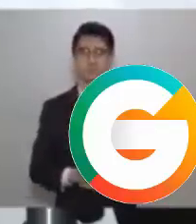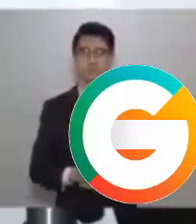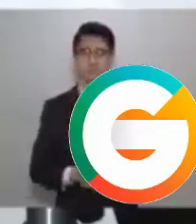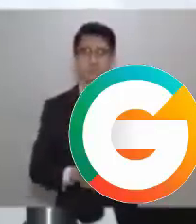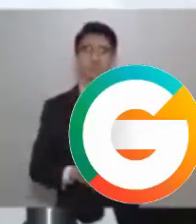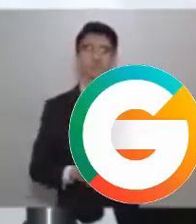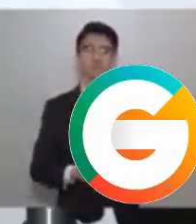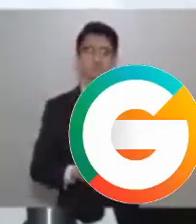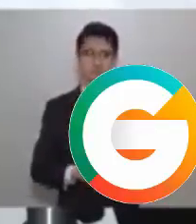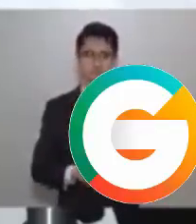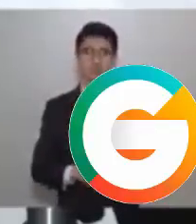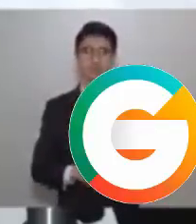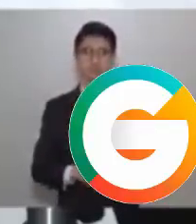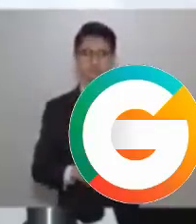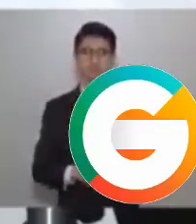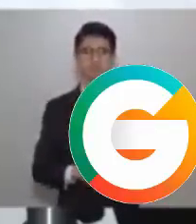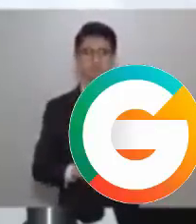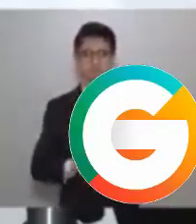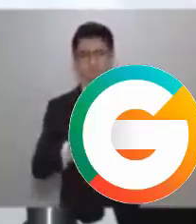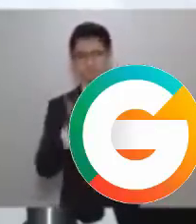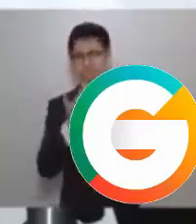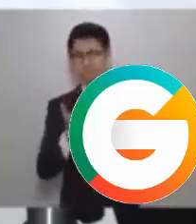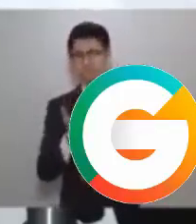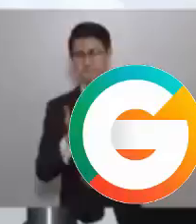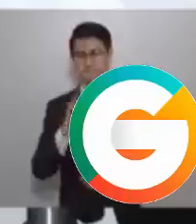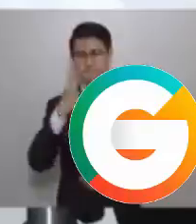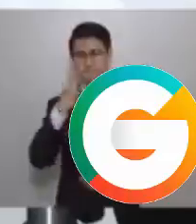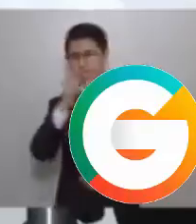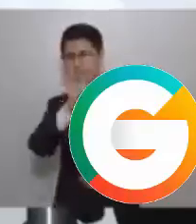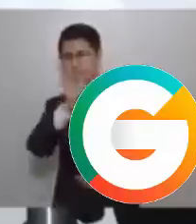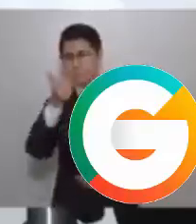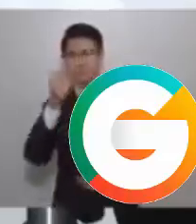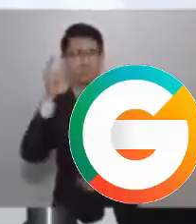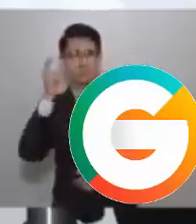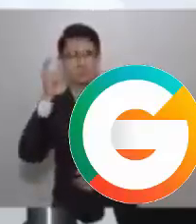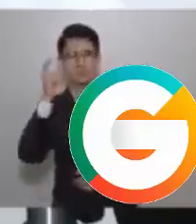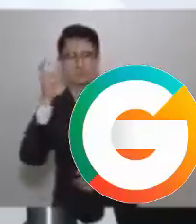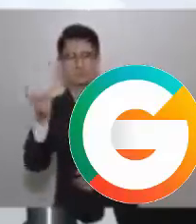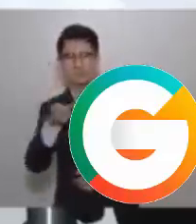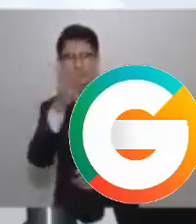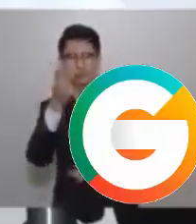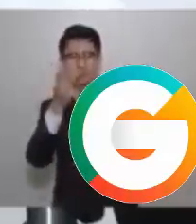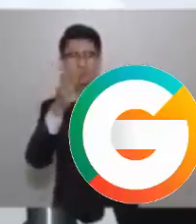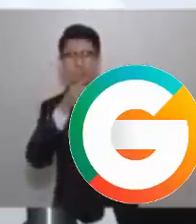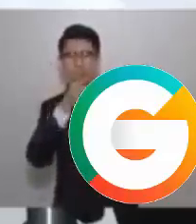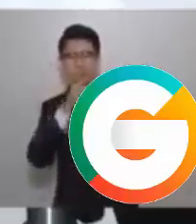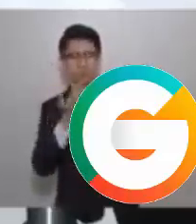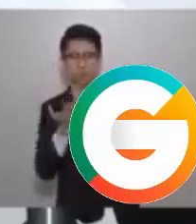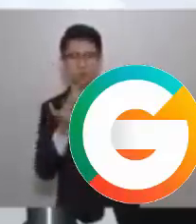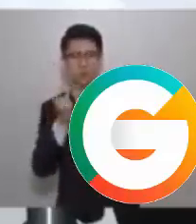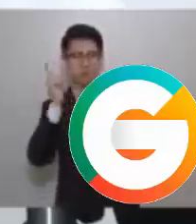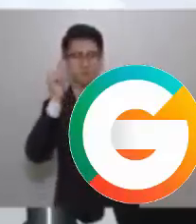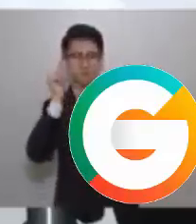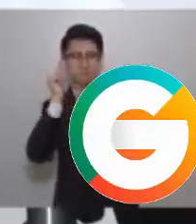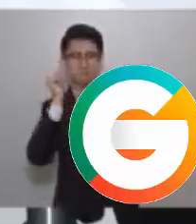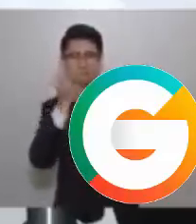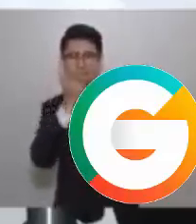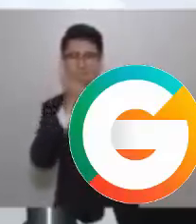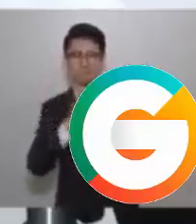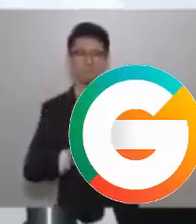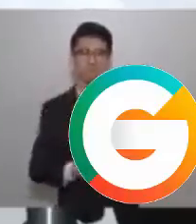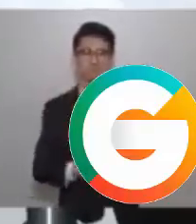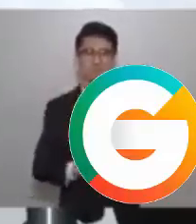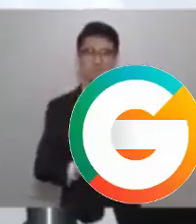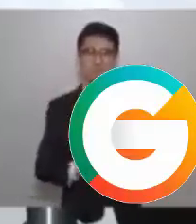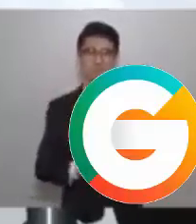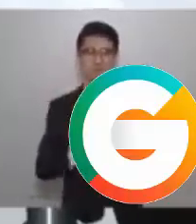tuvimos oportunidad de que nuestros agentes investigadores le practicaran una entrevista. Sabemos de